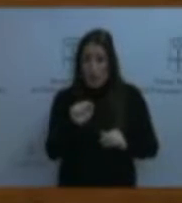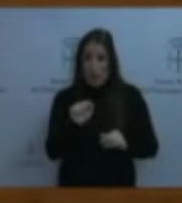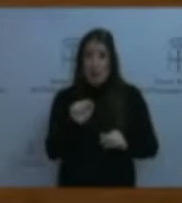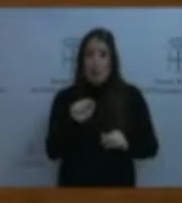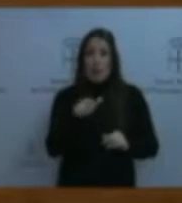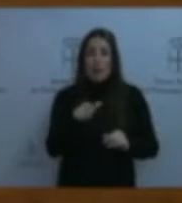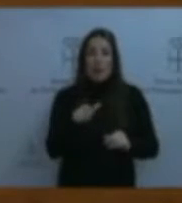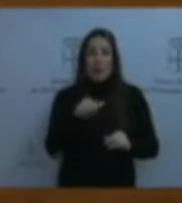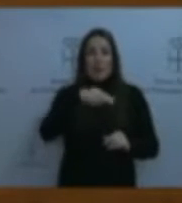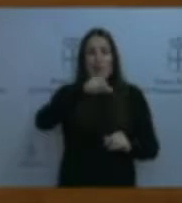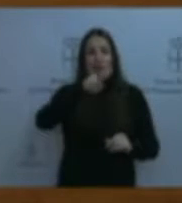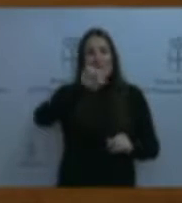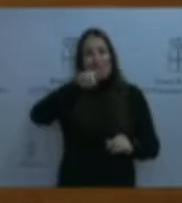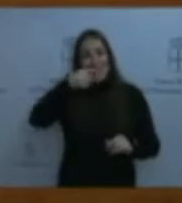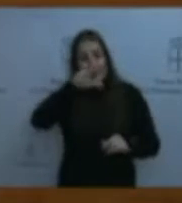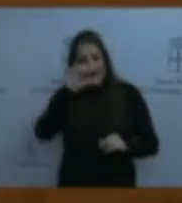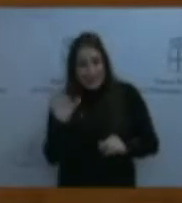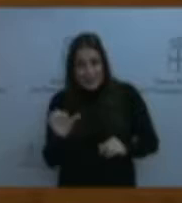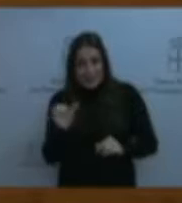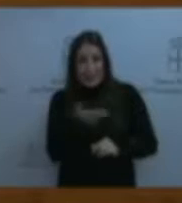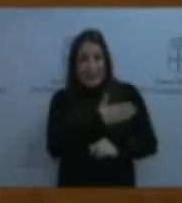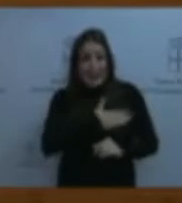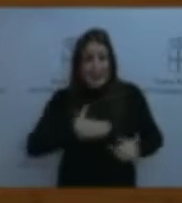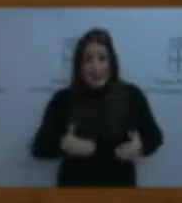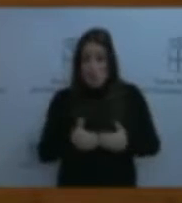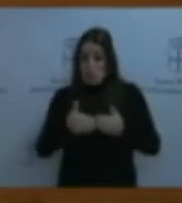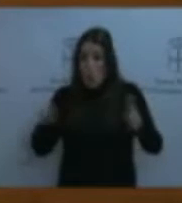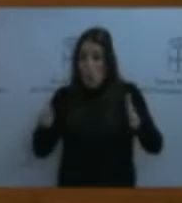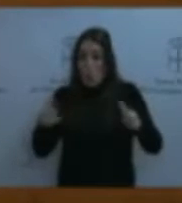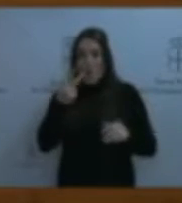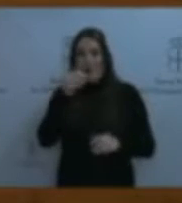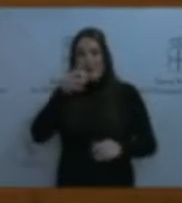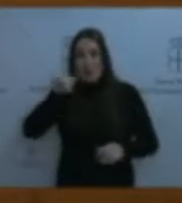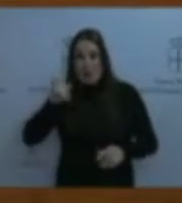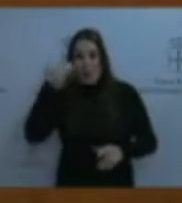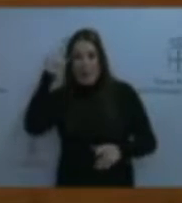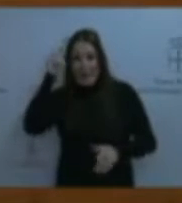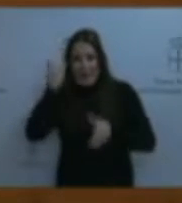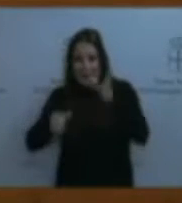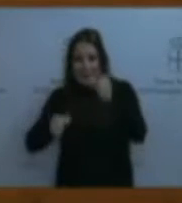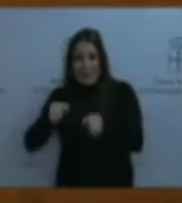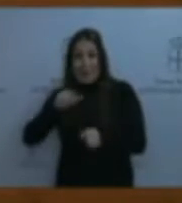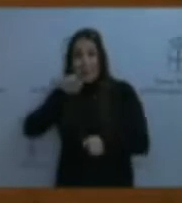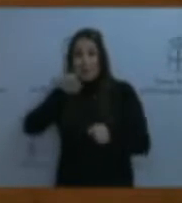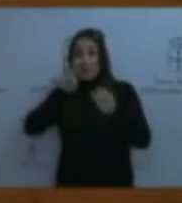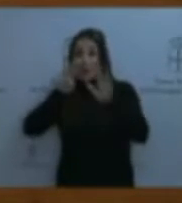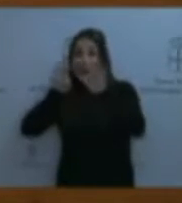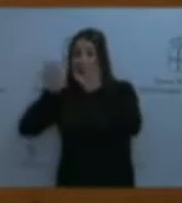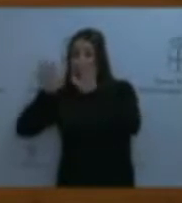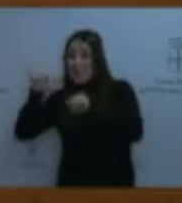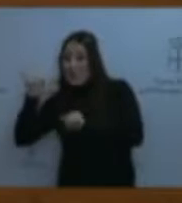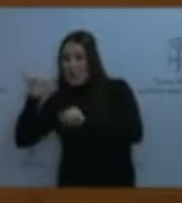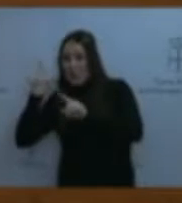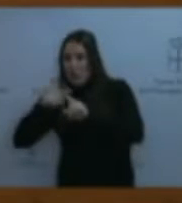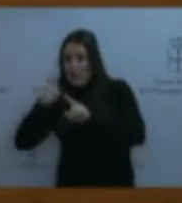en Naviercas, que se pretende abrir con 20.000 vacas lecheras y una producción de 189.000 toneladas de leche,